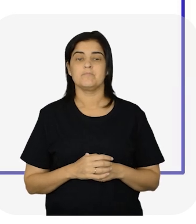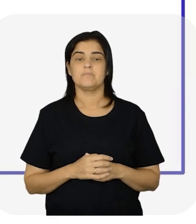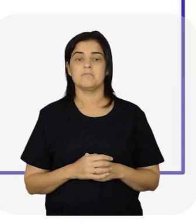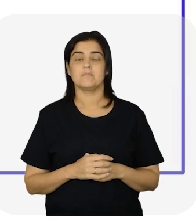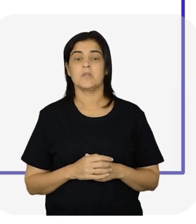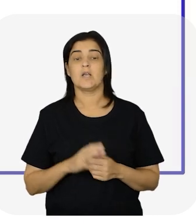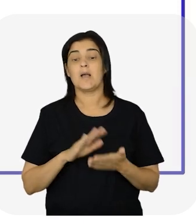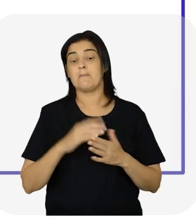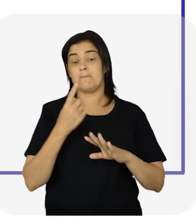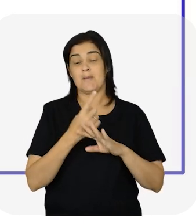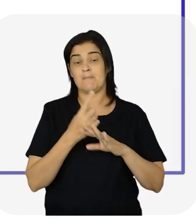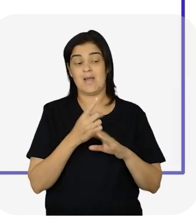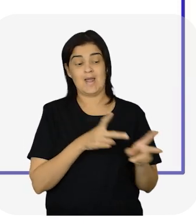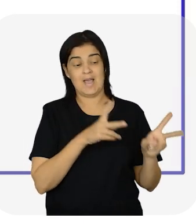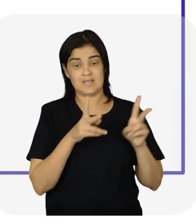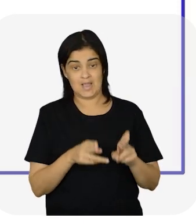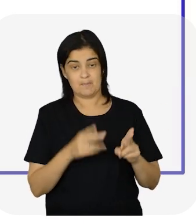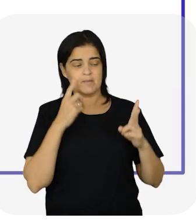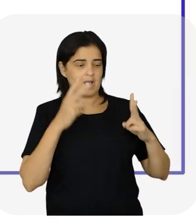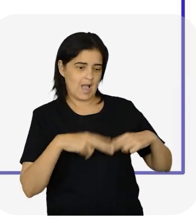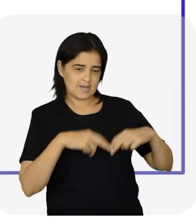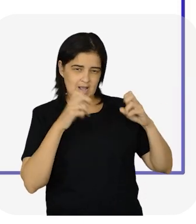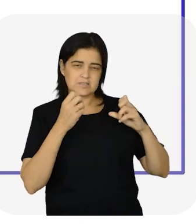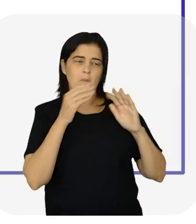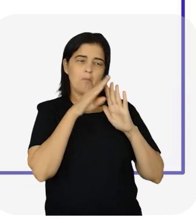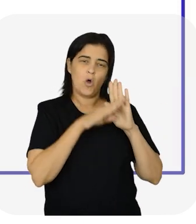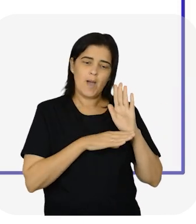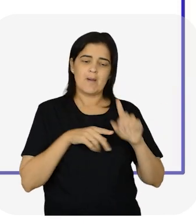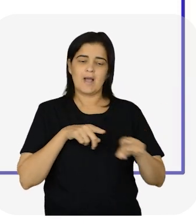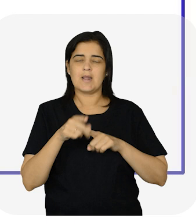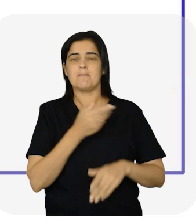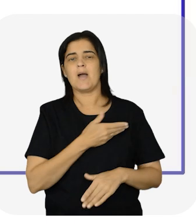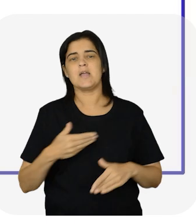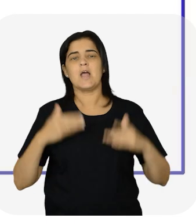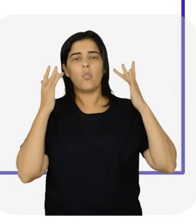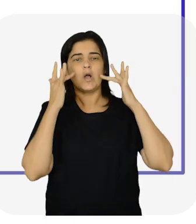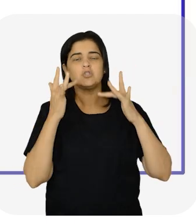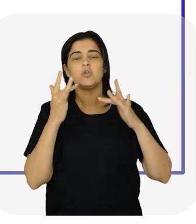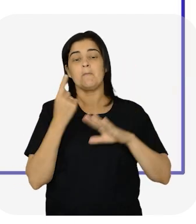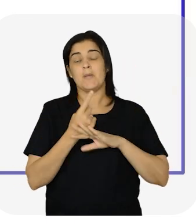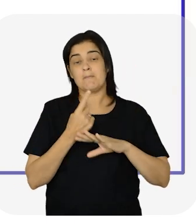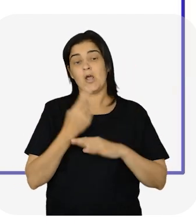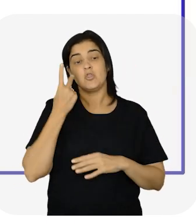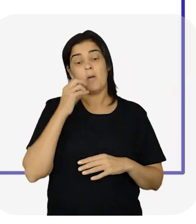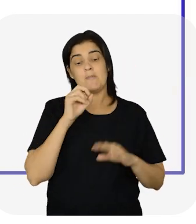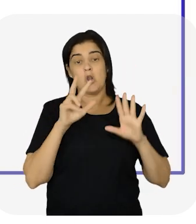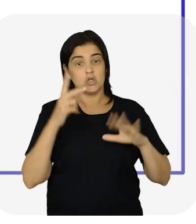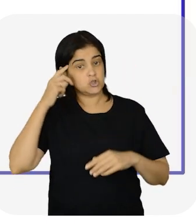En cuanto a la primera etapa, realizamos el análisis de los programas de la carrera de maestro de educación primaria del Plan